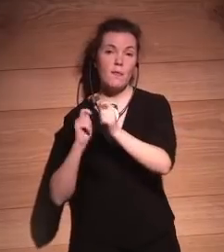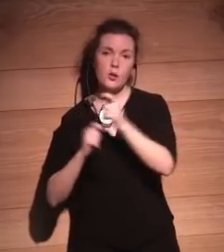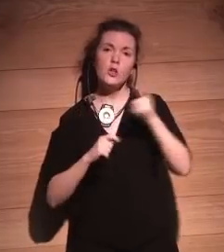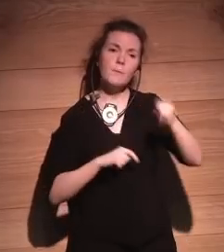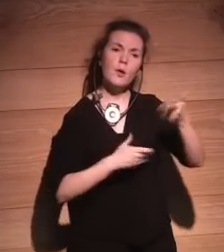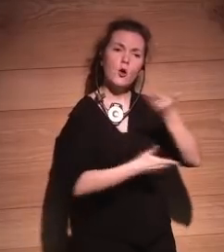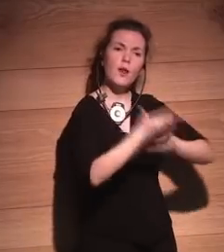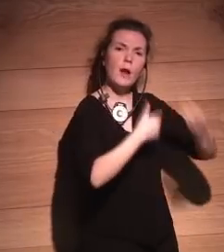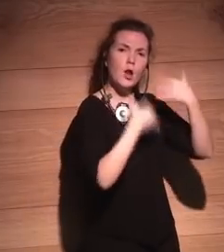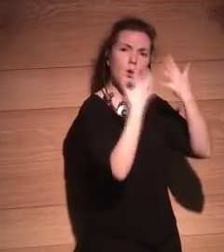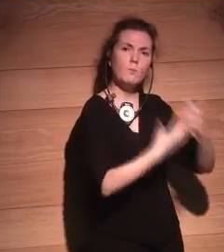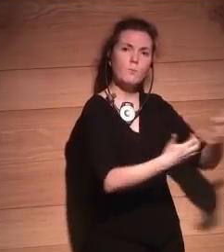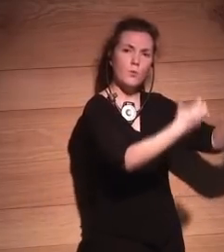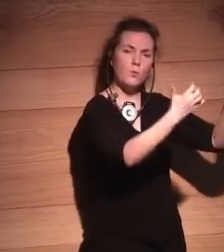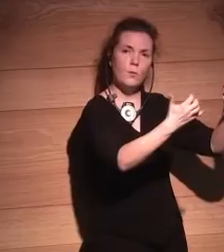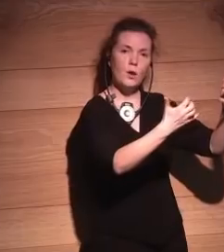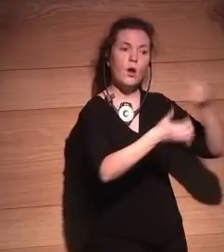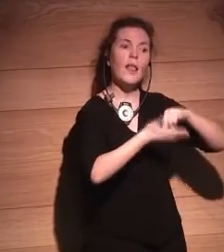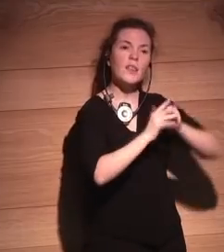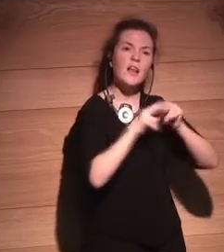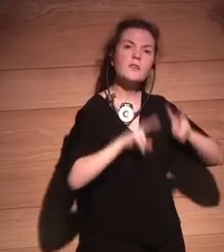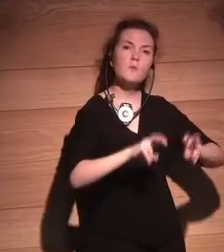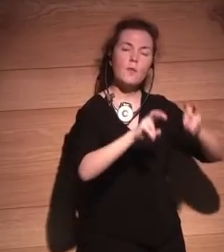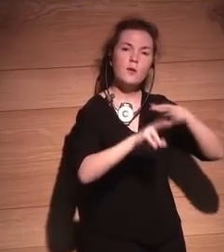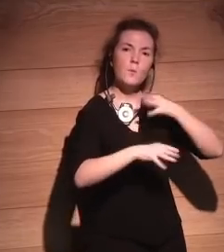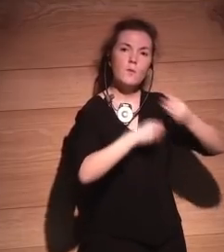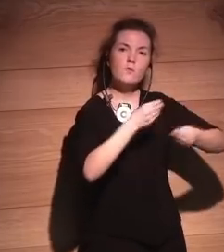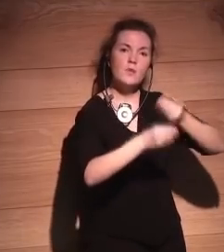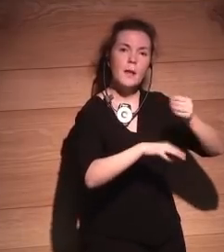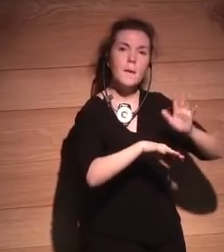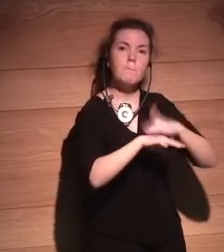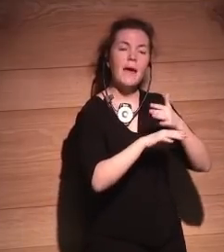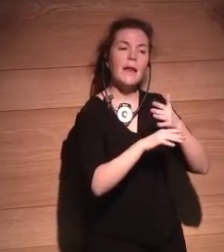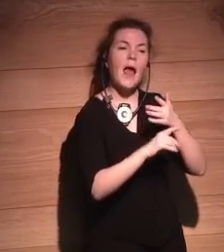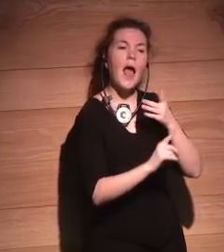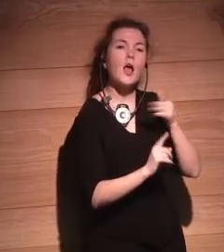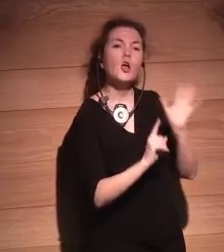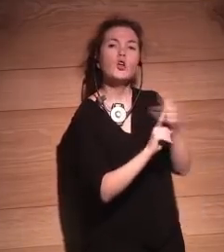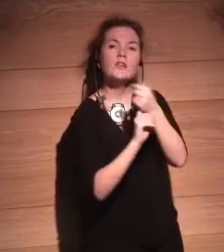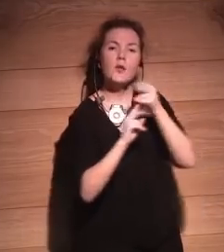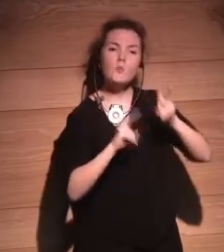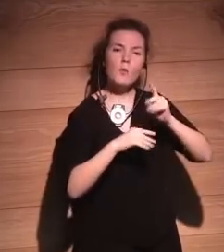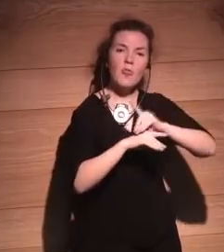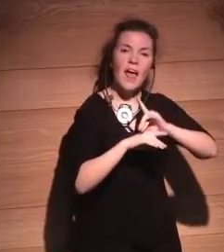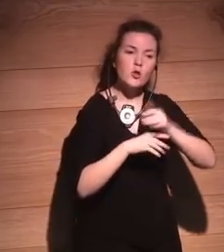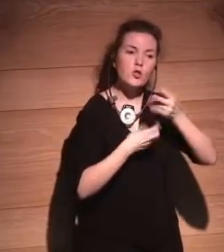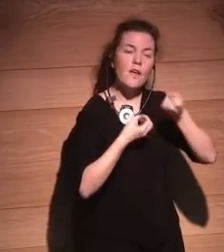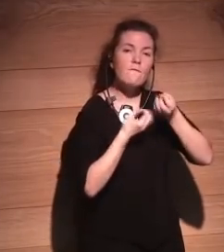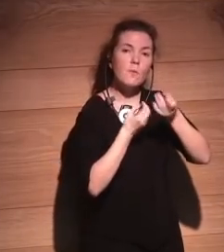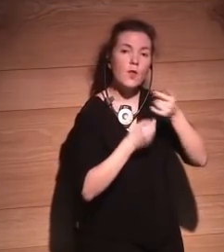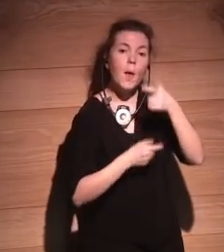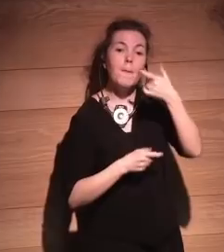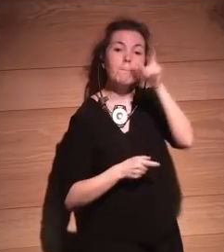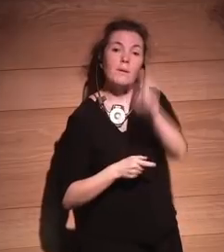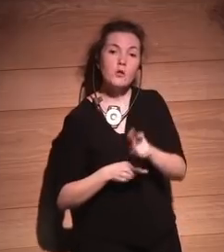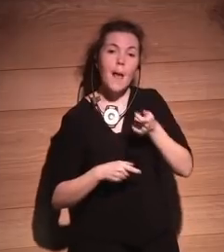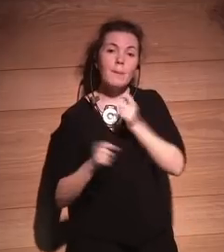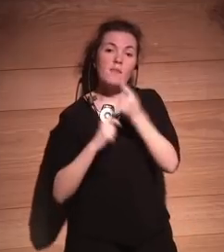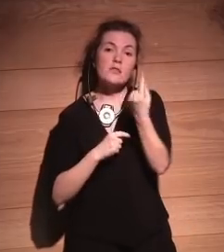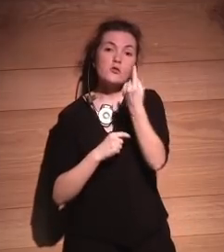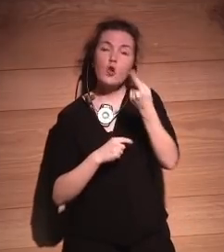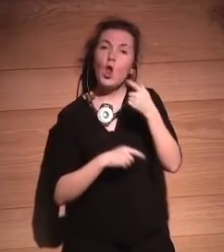público grande en sí, y qué técnicas e innovaciones se pueden utilizar para encontrar nuevos datos, nuevas informaciones que los periodistas solos no podrían. Y